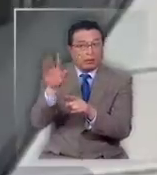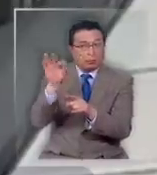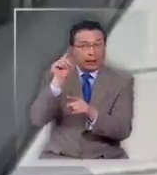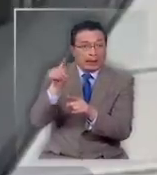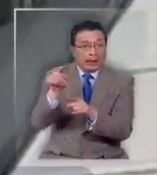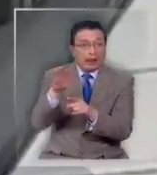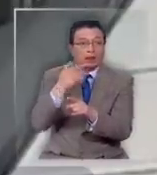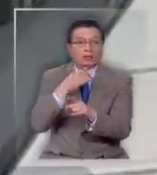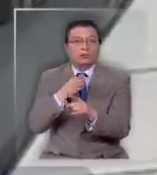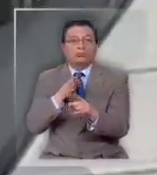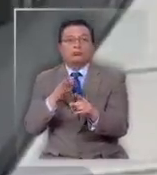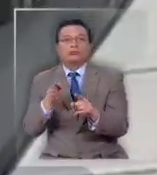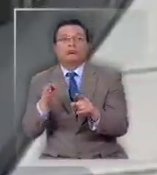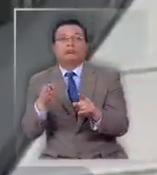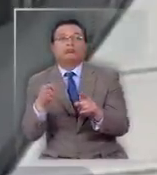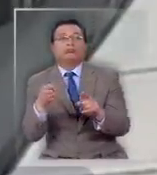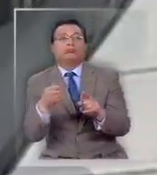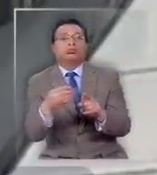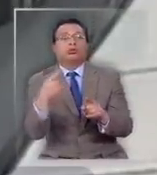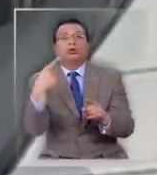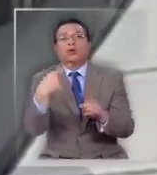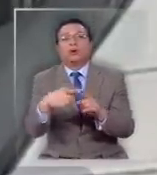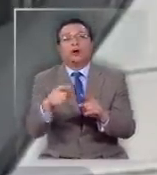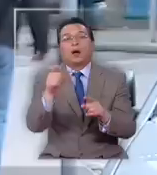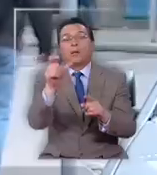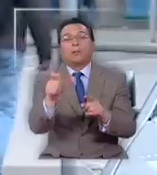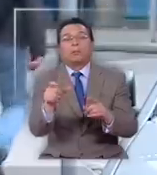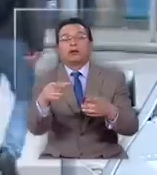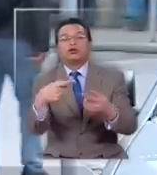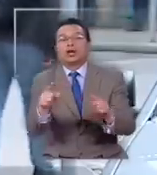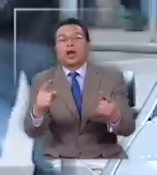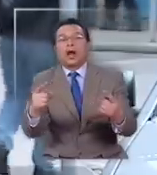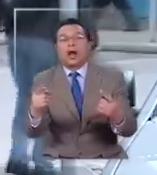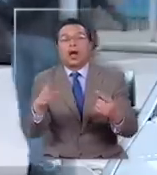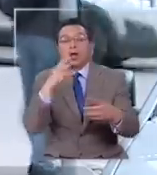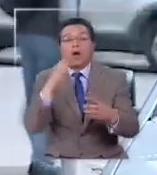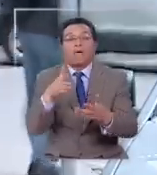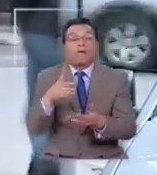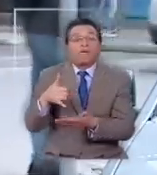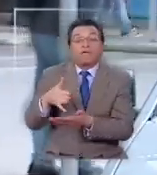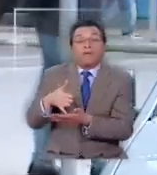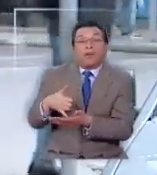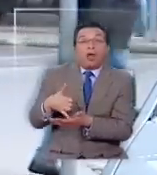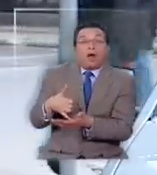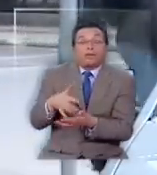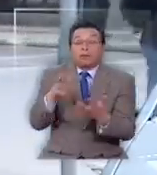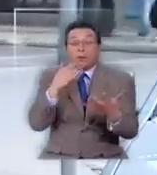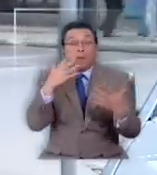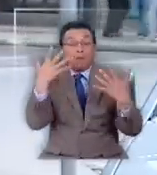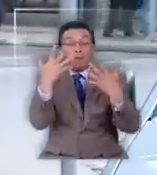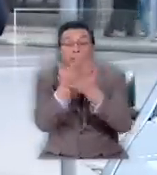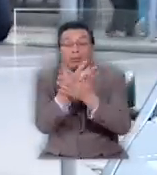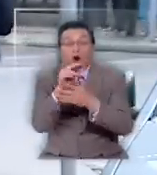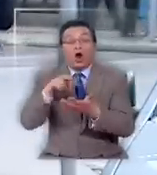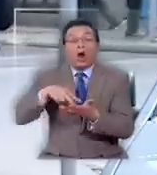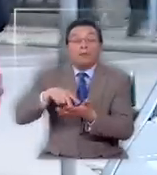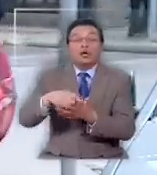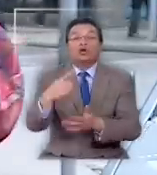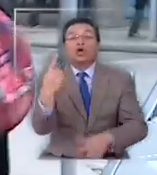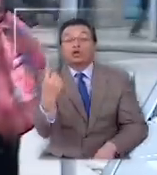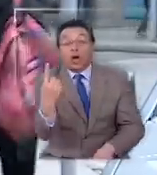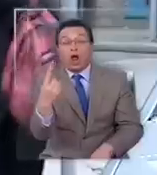la abordan alguna persona no acepto que se encuentre vulnerable o descuidada o que camine sola